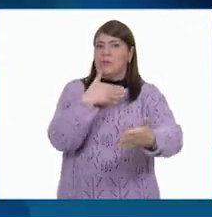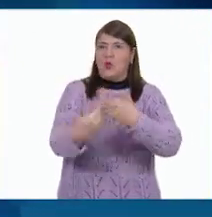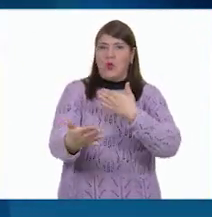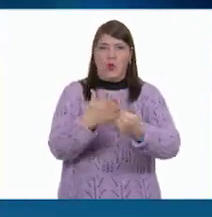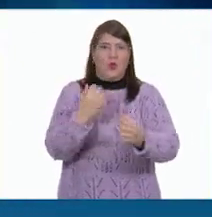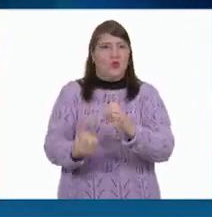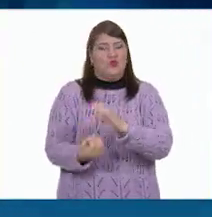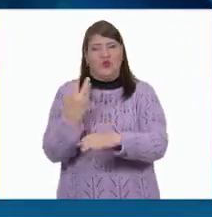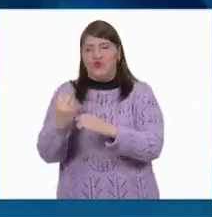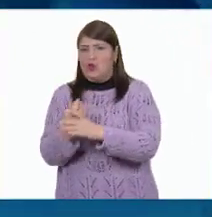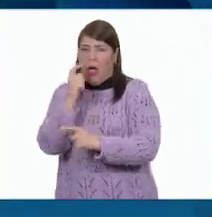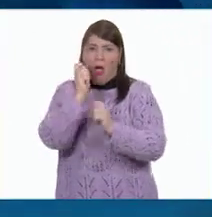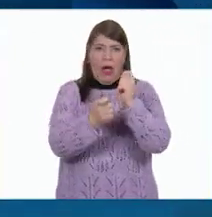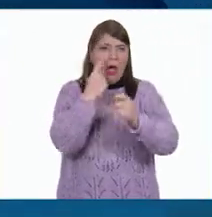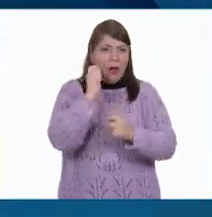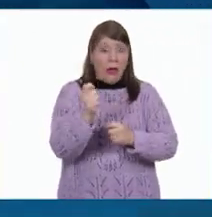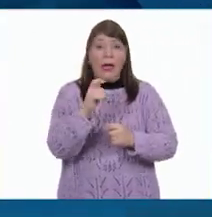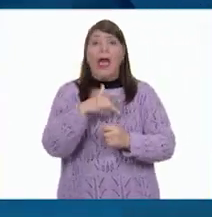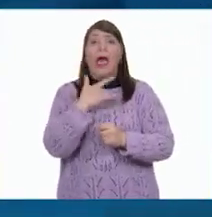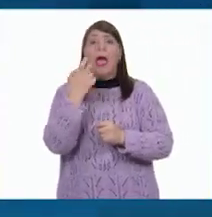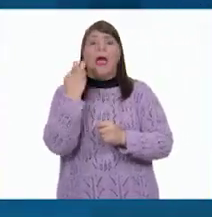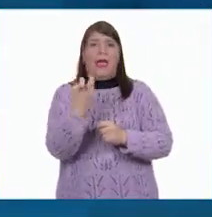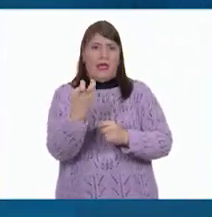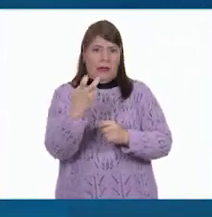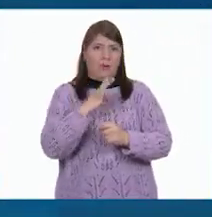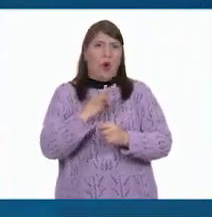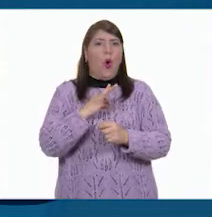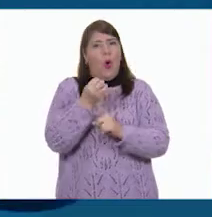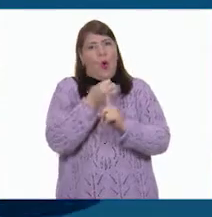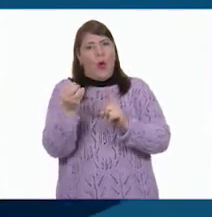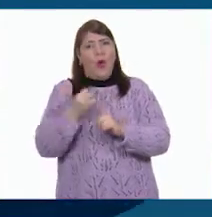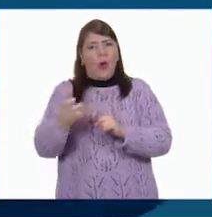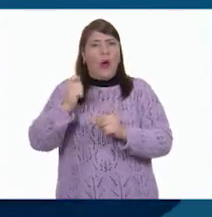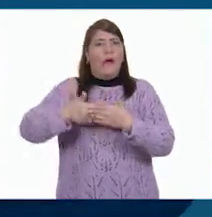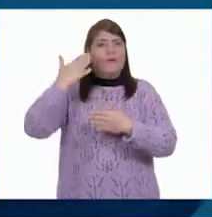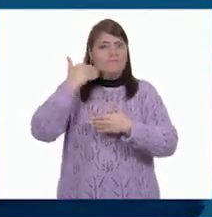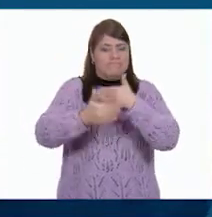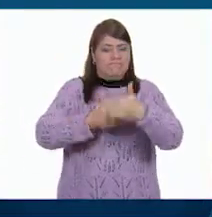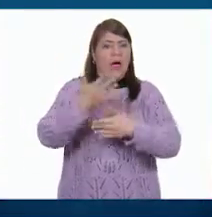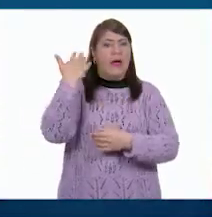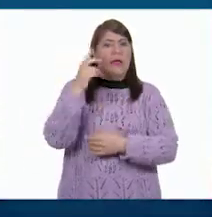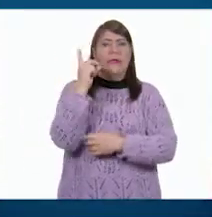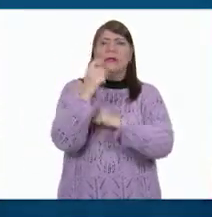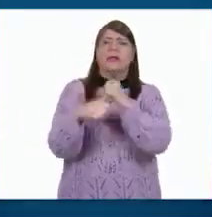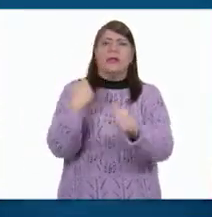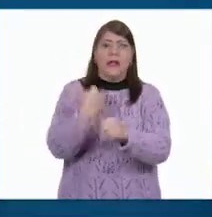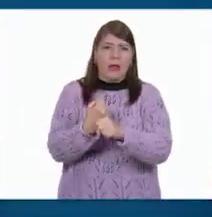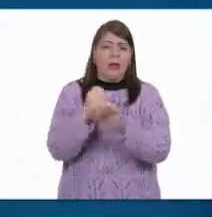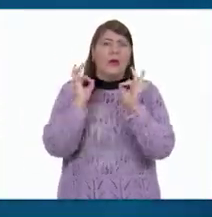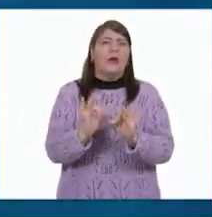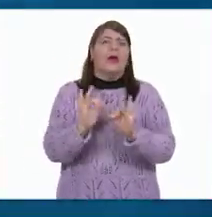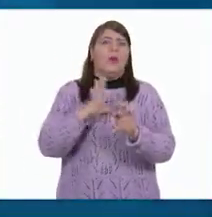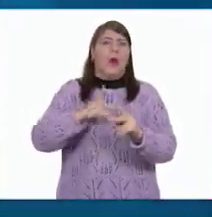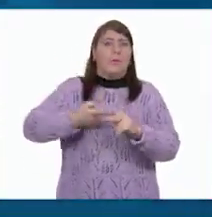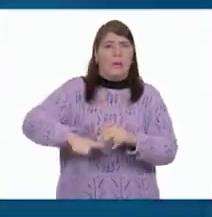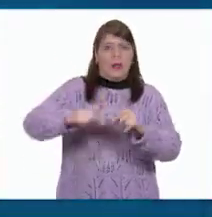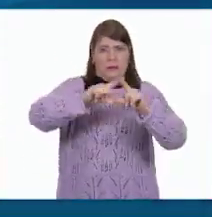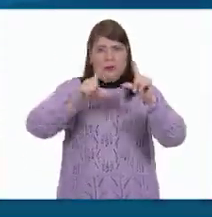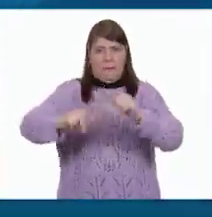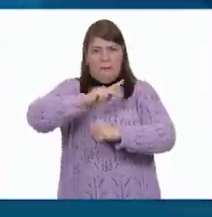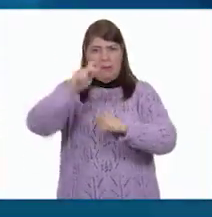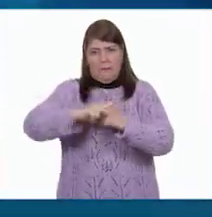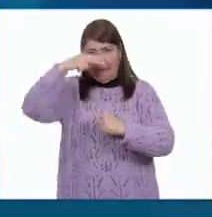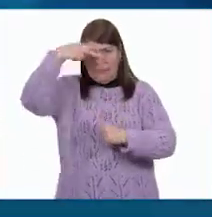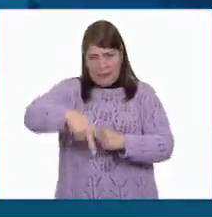cosmopolita, producto de aquel orden y progreso que desde hacía 30 años anidaba en la nación.